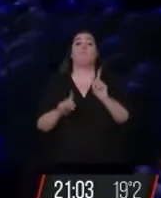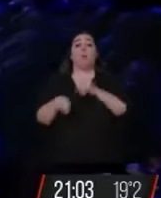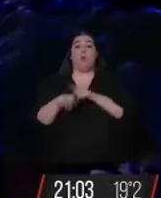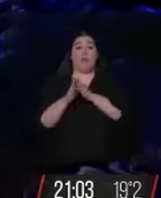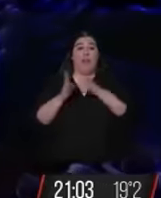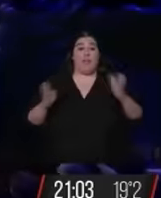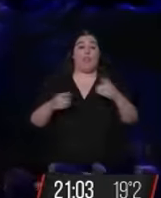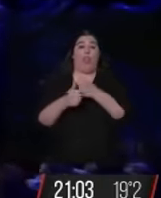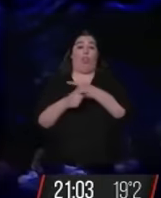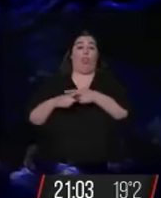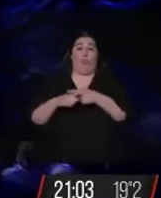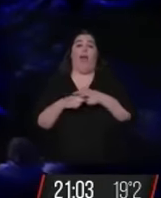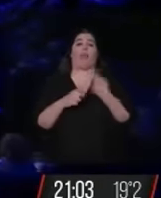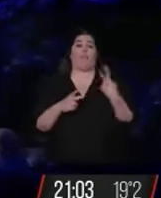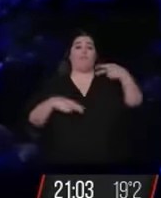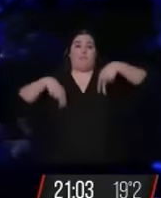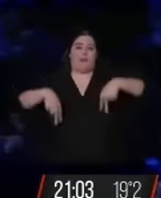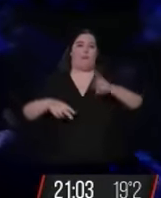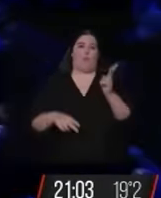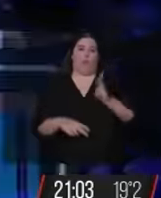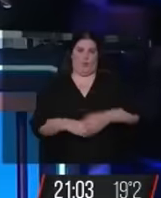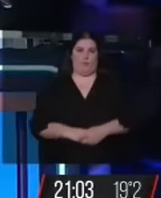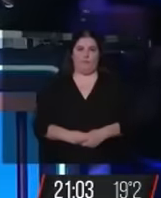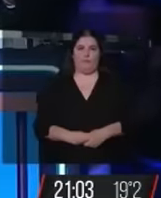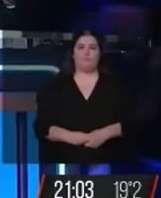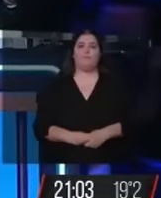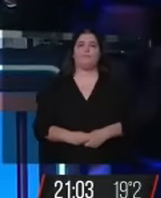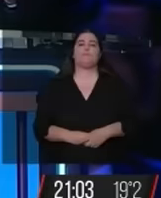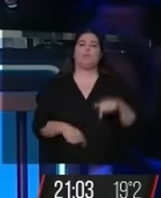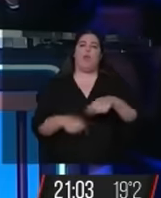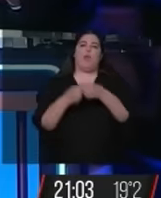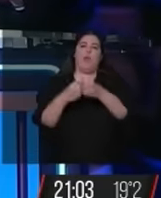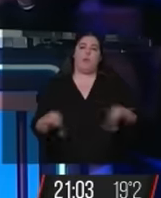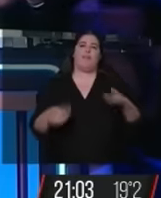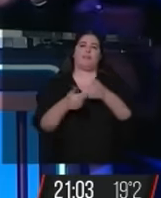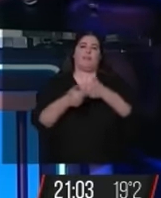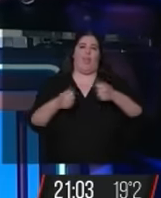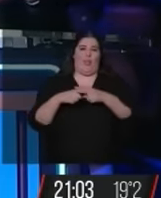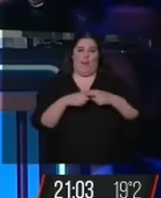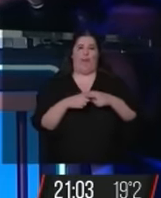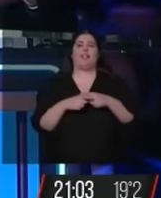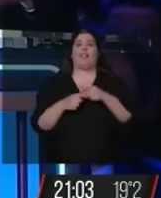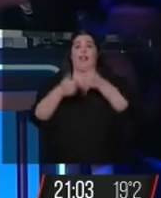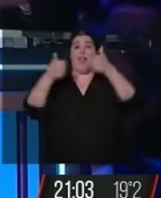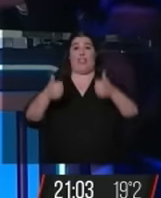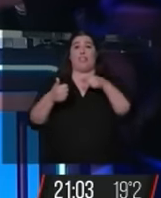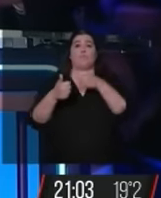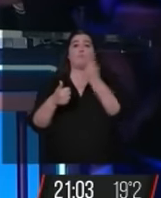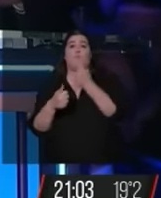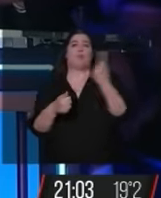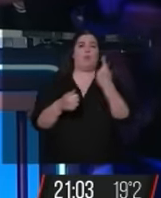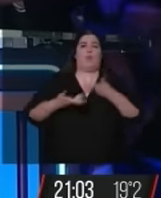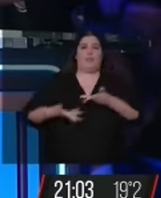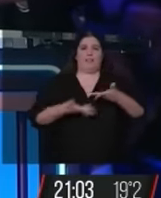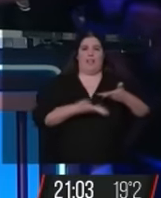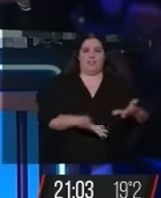se levanten de sus asientos durante la transmisión. Y ahora es el comienzo del debate y está previsto que tengan un minuto para